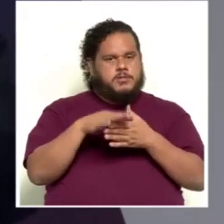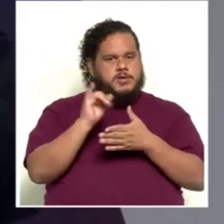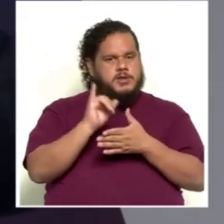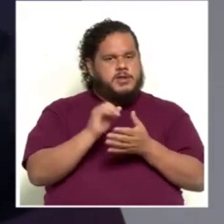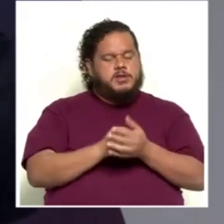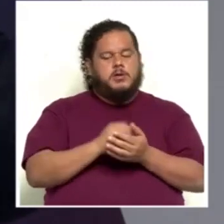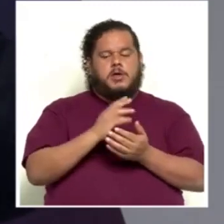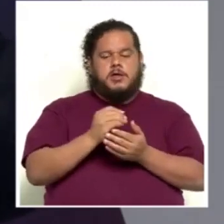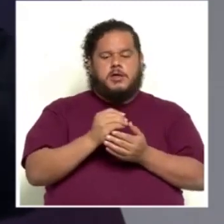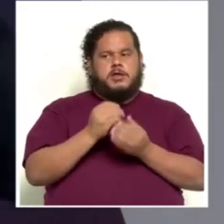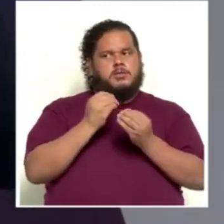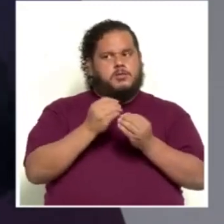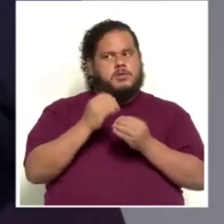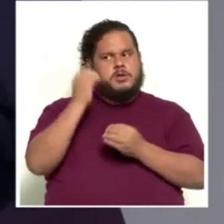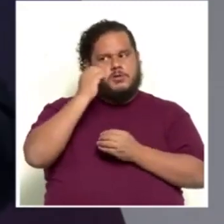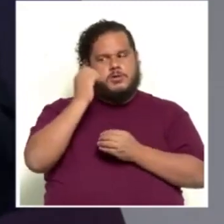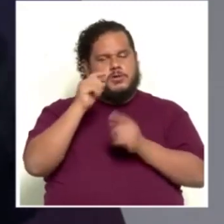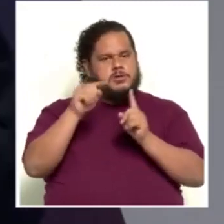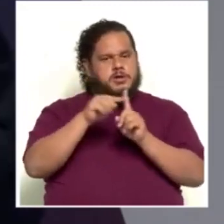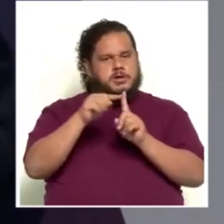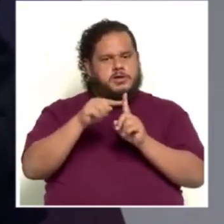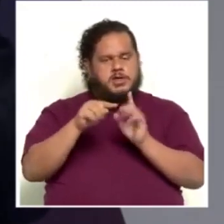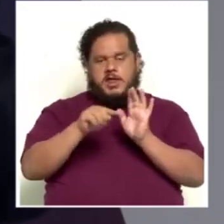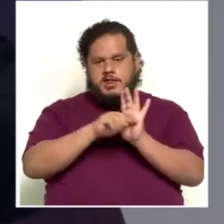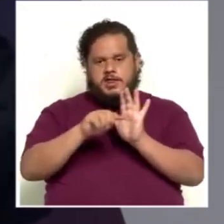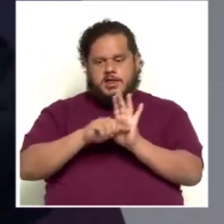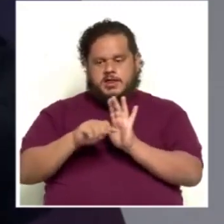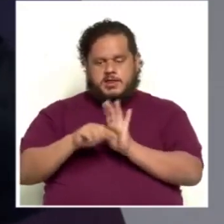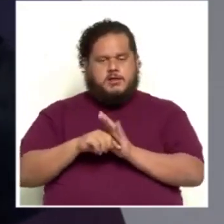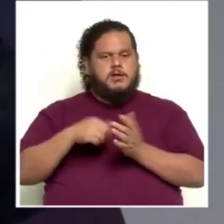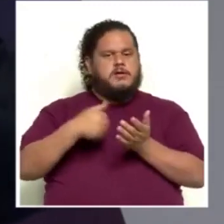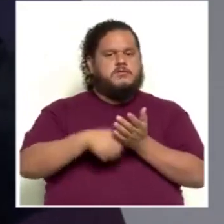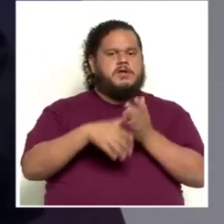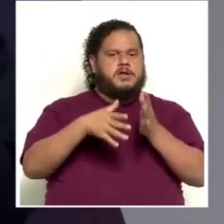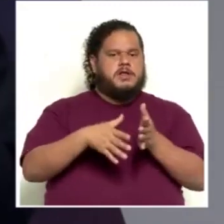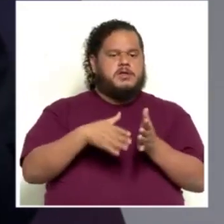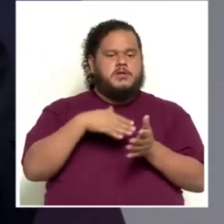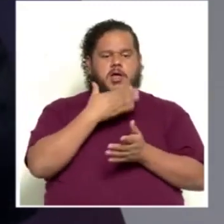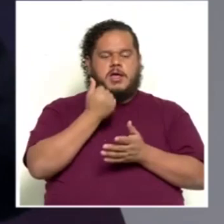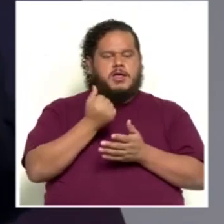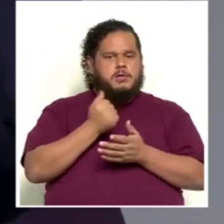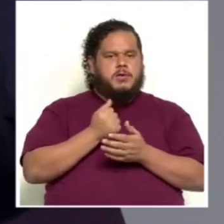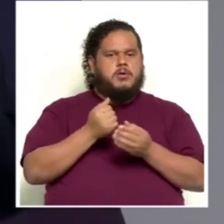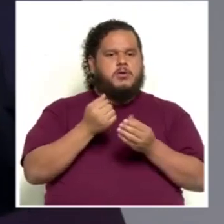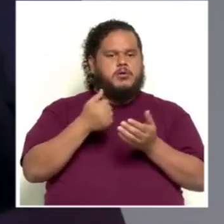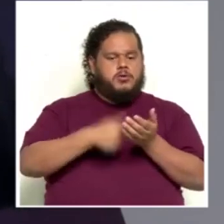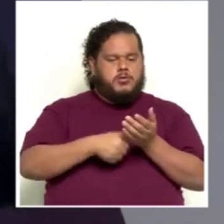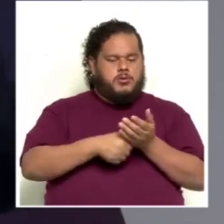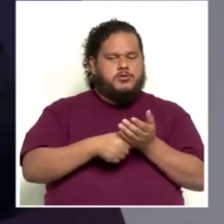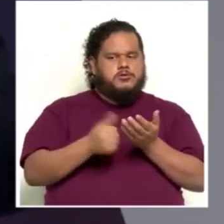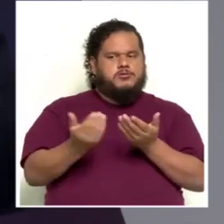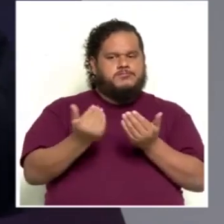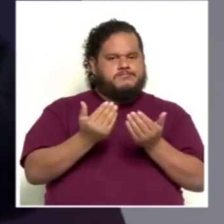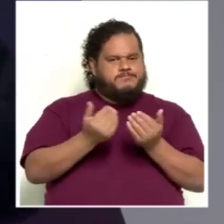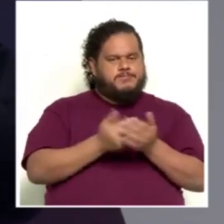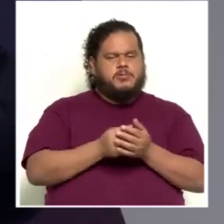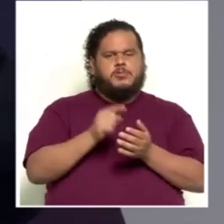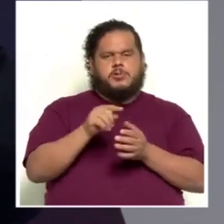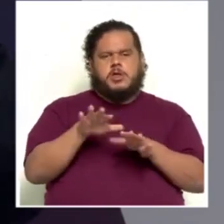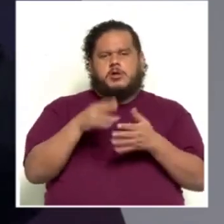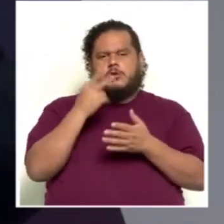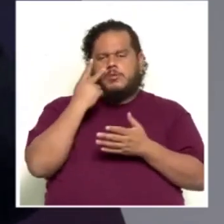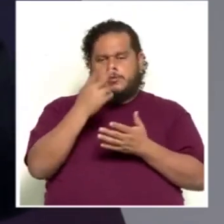pesar de un montón de opiniones negativas, fue el candidato que mejor performance hizo. ¿Cómo ves que le vaya a